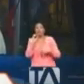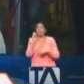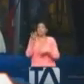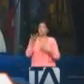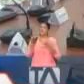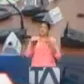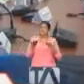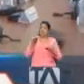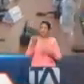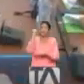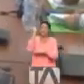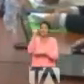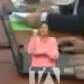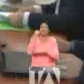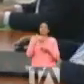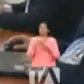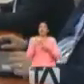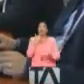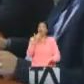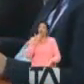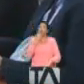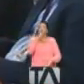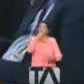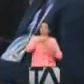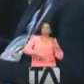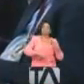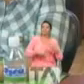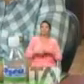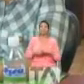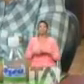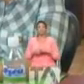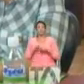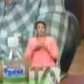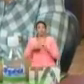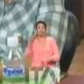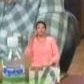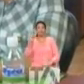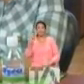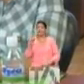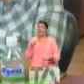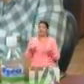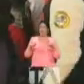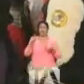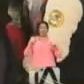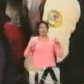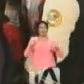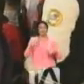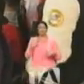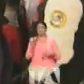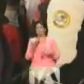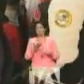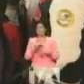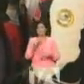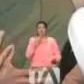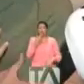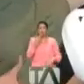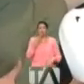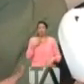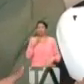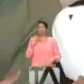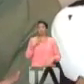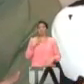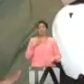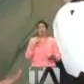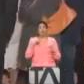derechos de participación. Precisamente la incorporación del decreto 16 es lo que molesta y preocupa a las organizaciones sociales e indígenas, pues